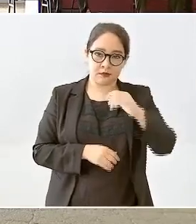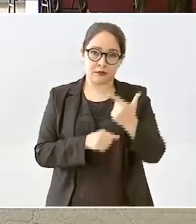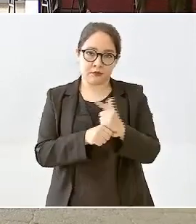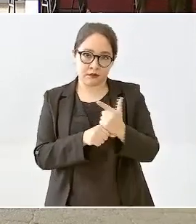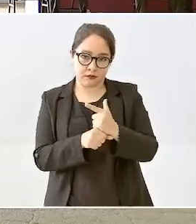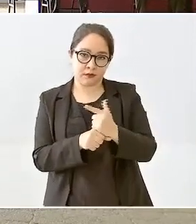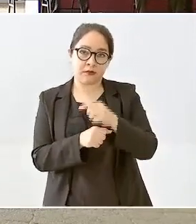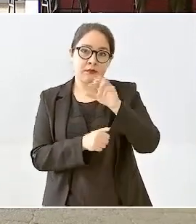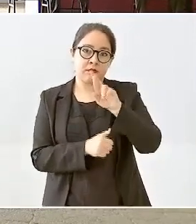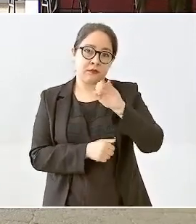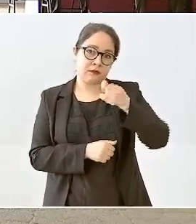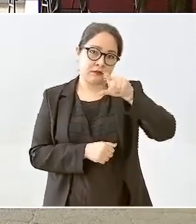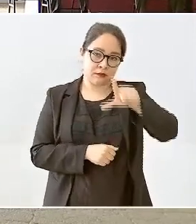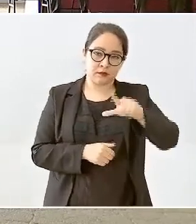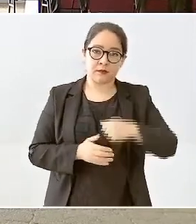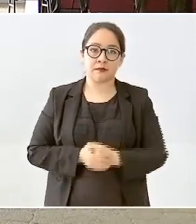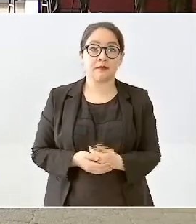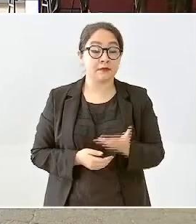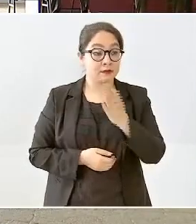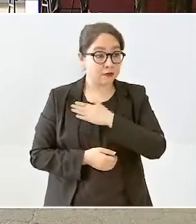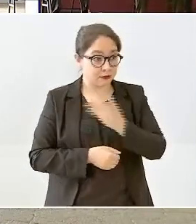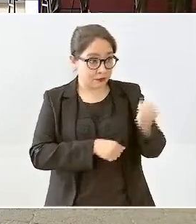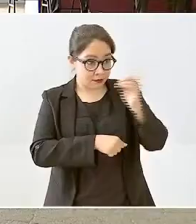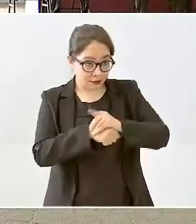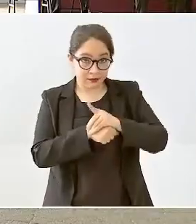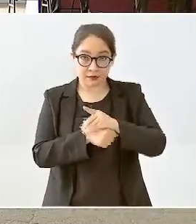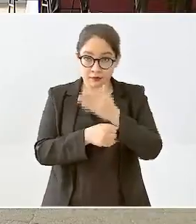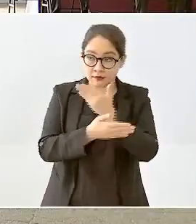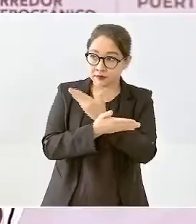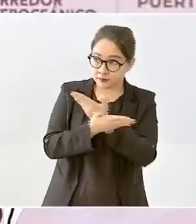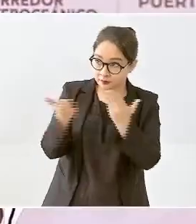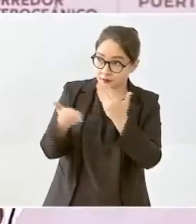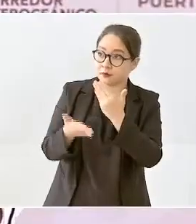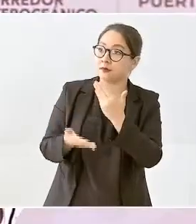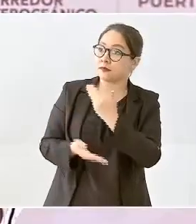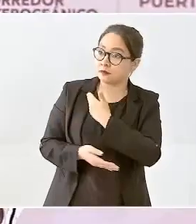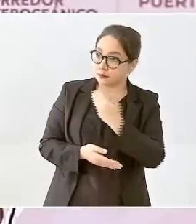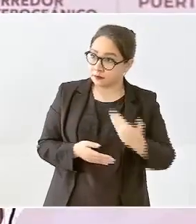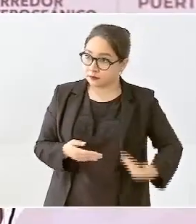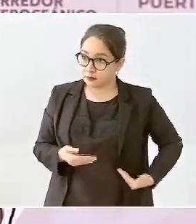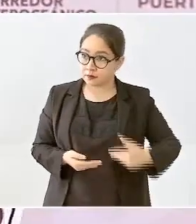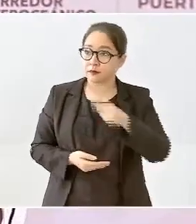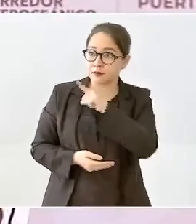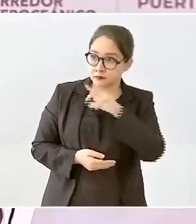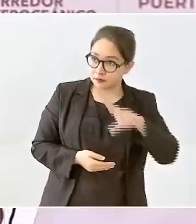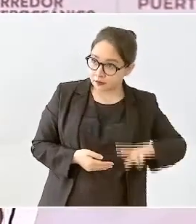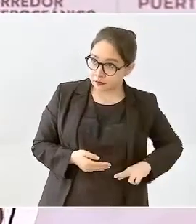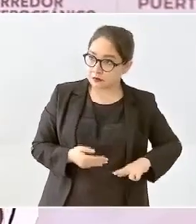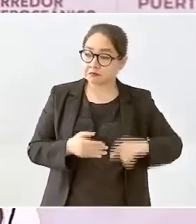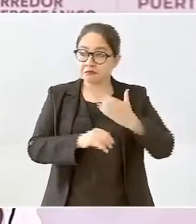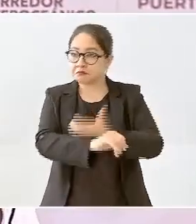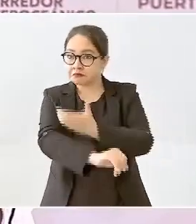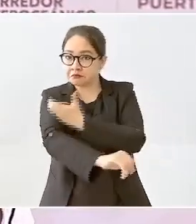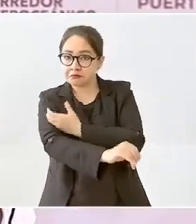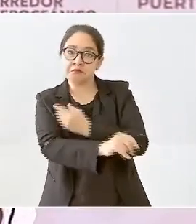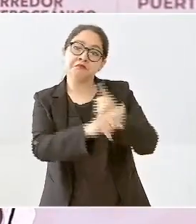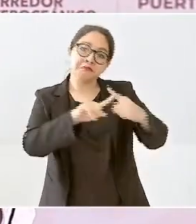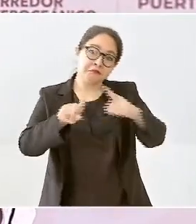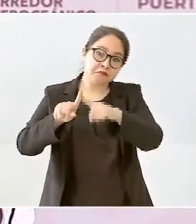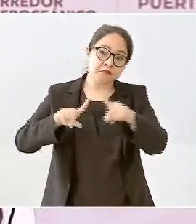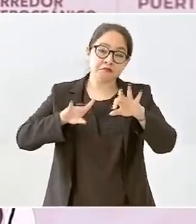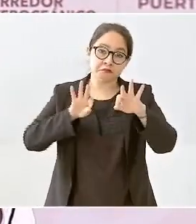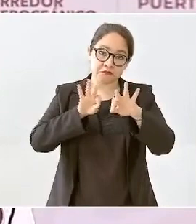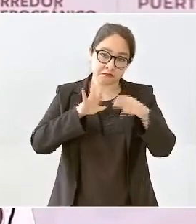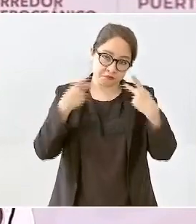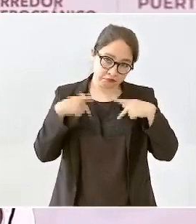Muy buenos días, señor presidente, señor gobernador del estado de Veracruz, compañeros funcionarios del